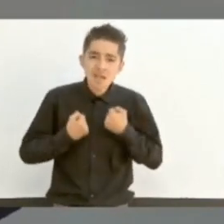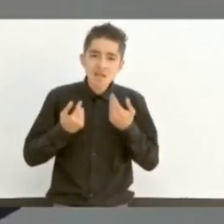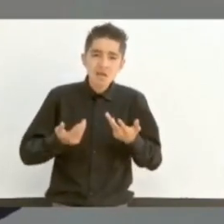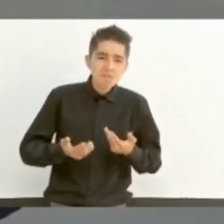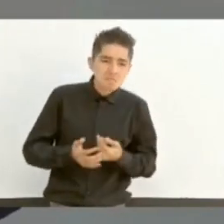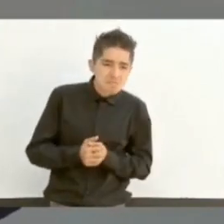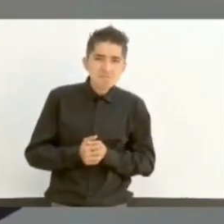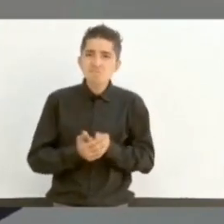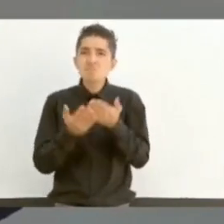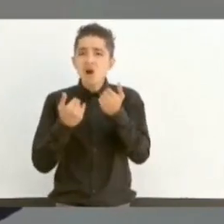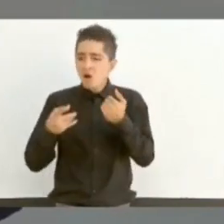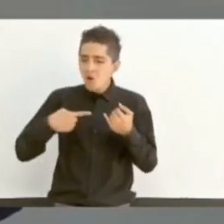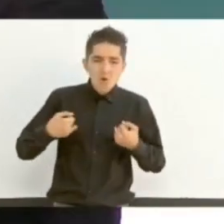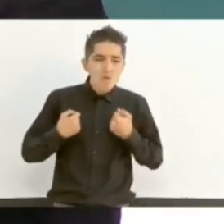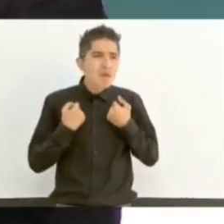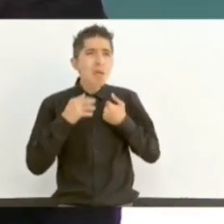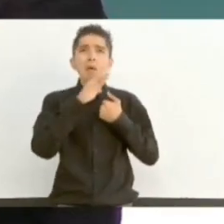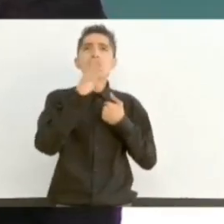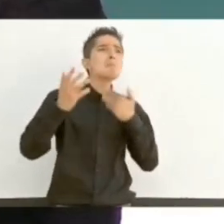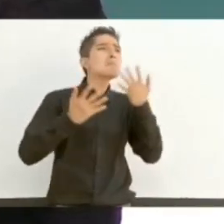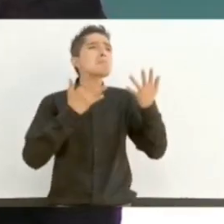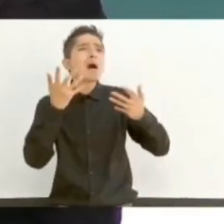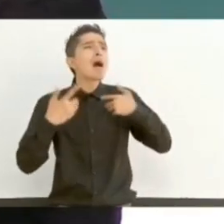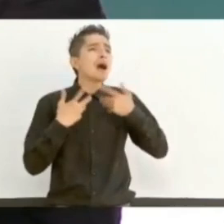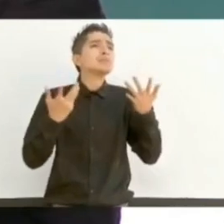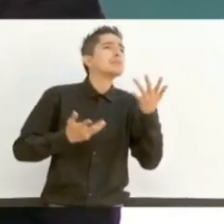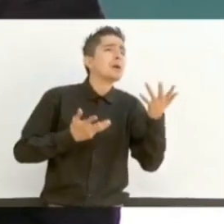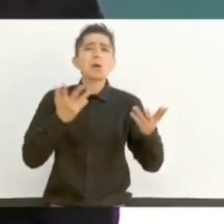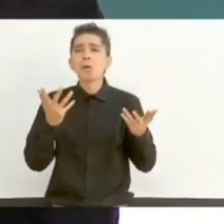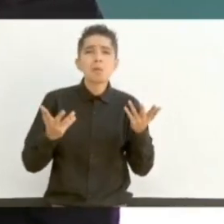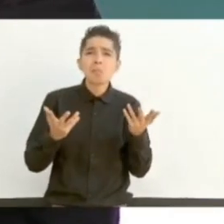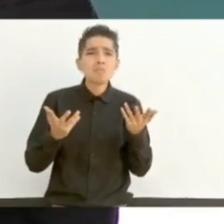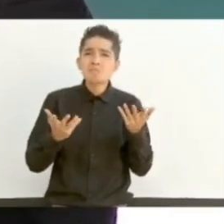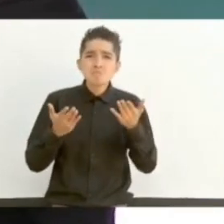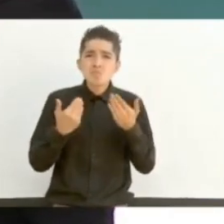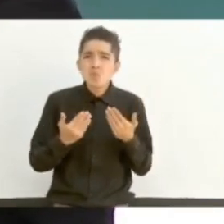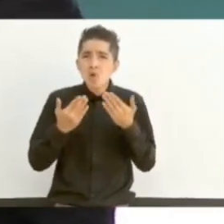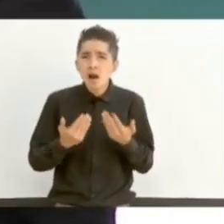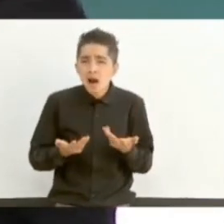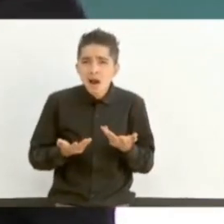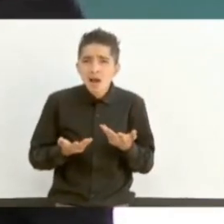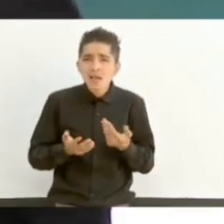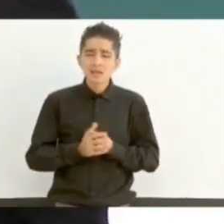no habían opciones, no habían alternativas y